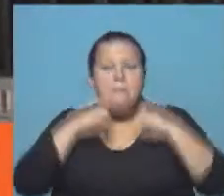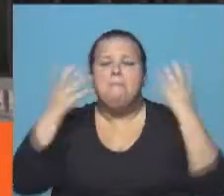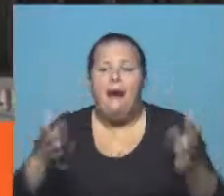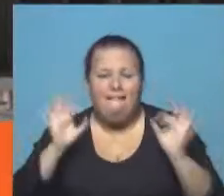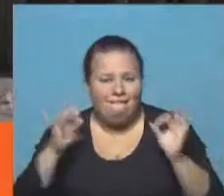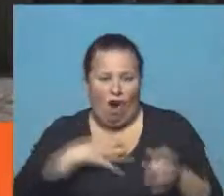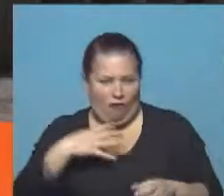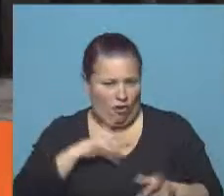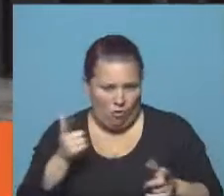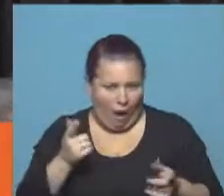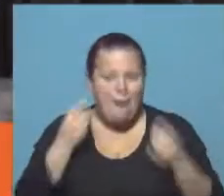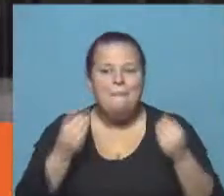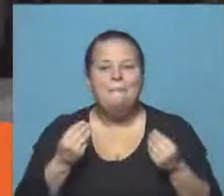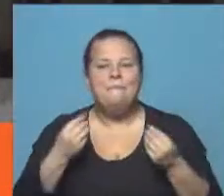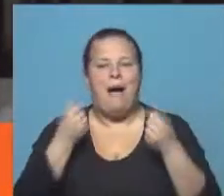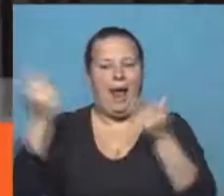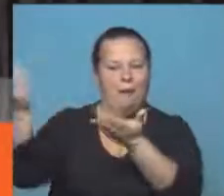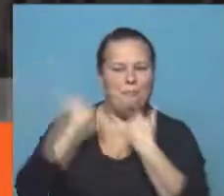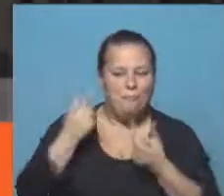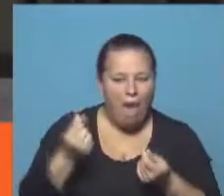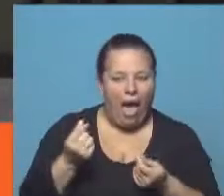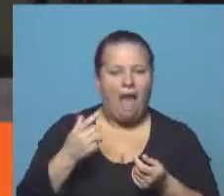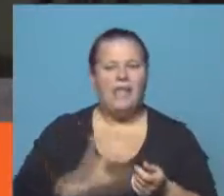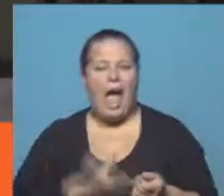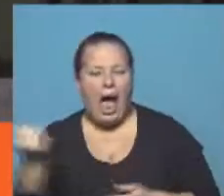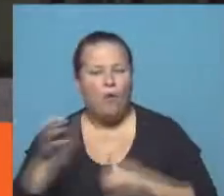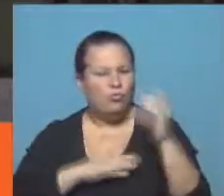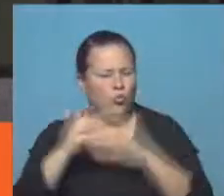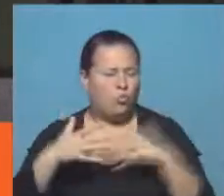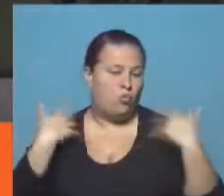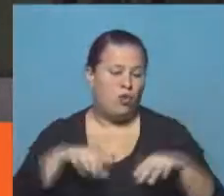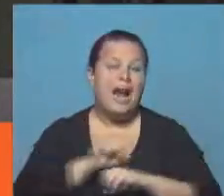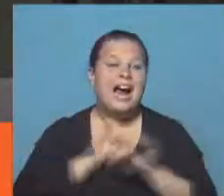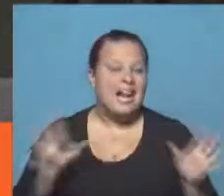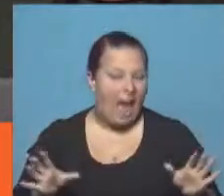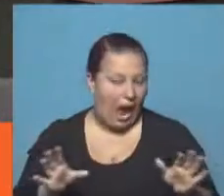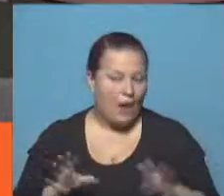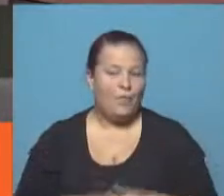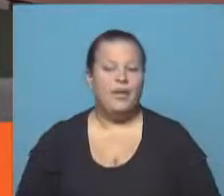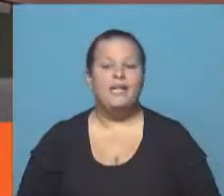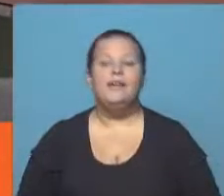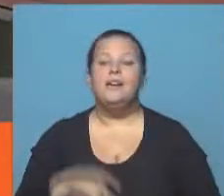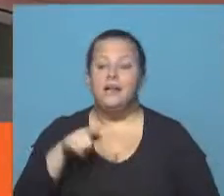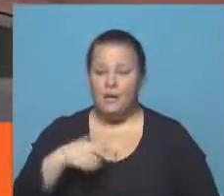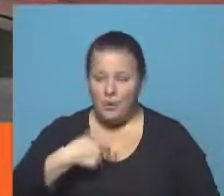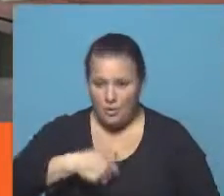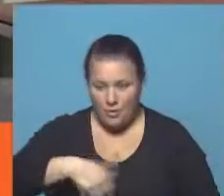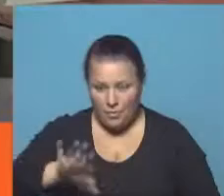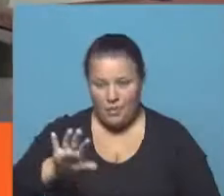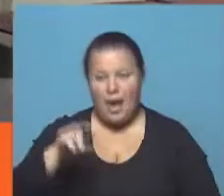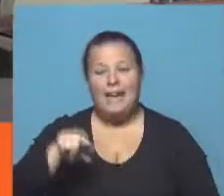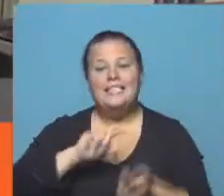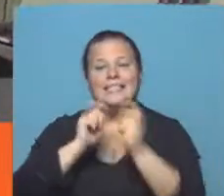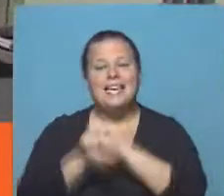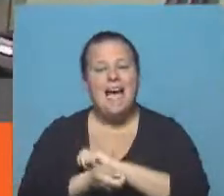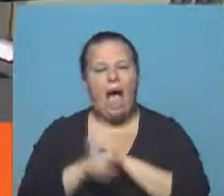todavía la confianza plena como para que llegue ese dinero. El ajuste en la obra pública fue muy grave. ¿Esto se va? ¿Este